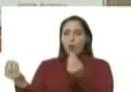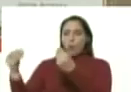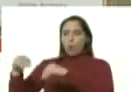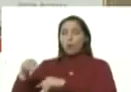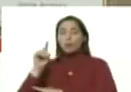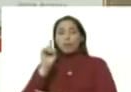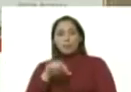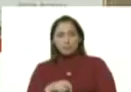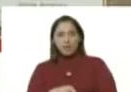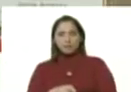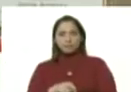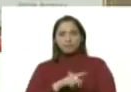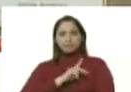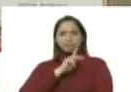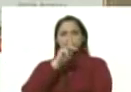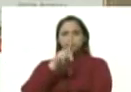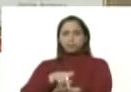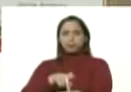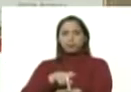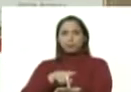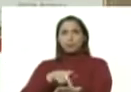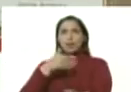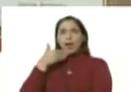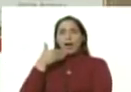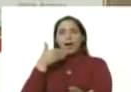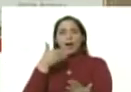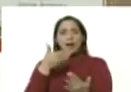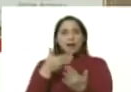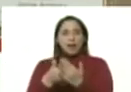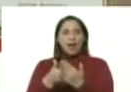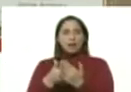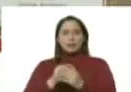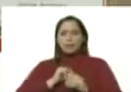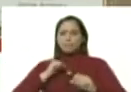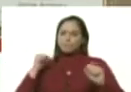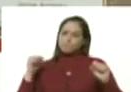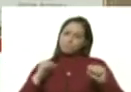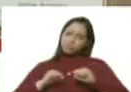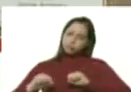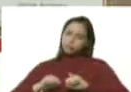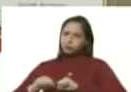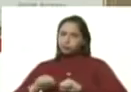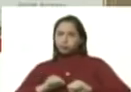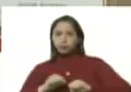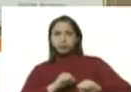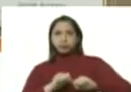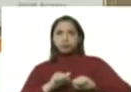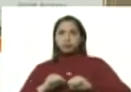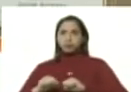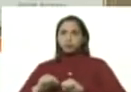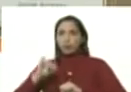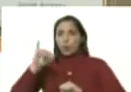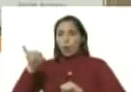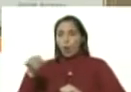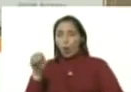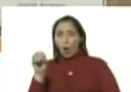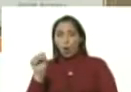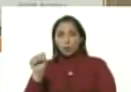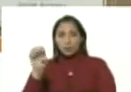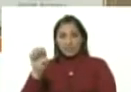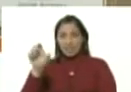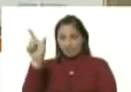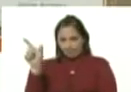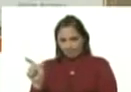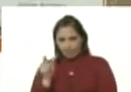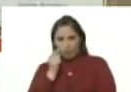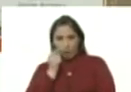además su presencia. Gracias a la acción, a la gestión de José Graciano da Silva. Pero además